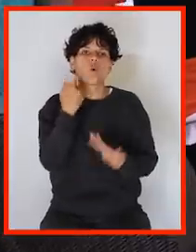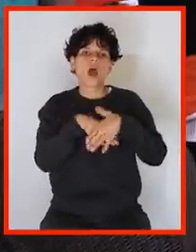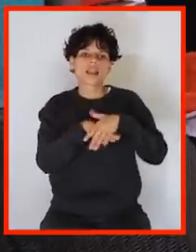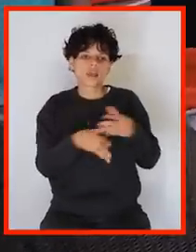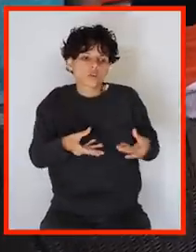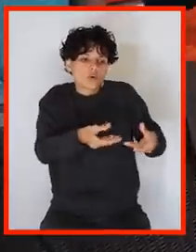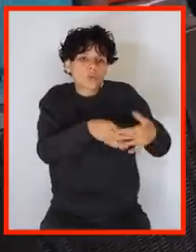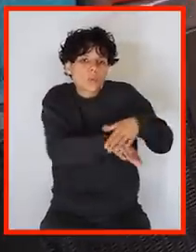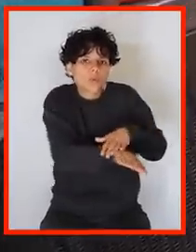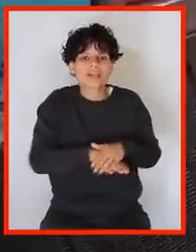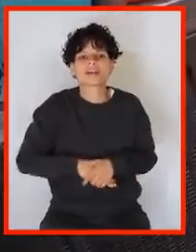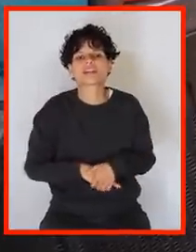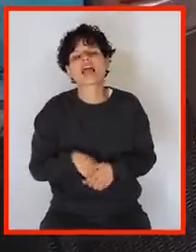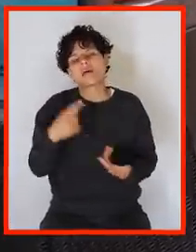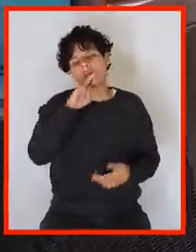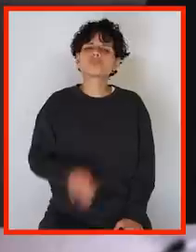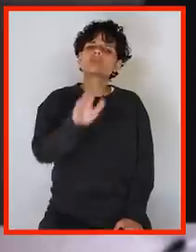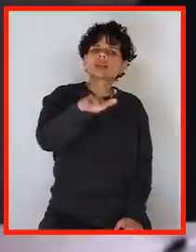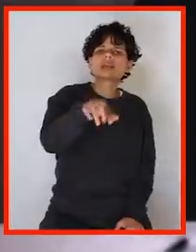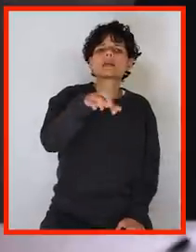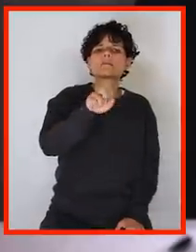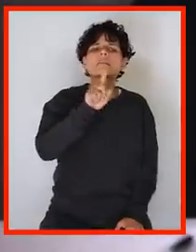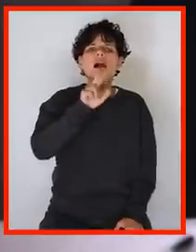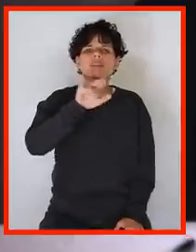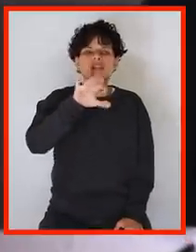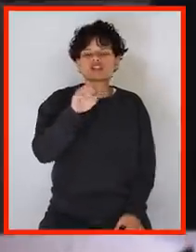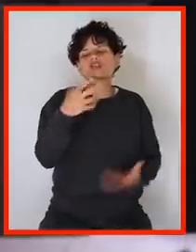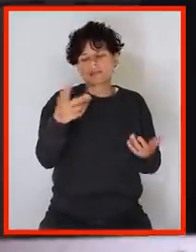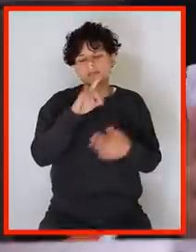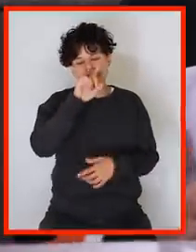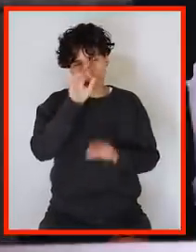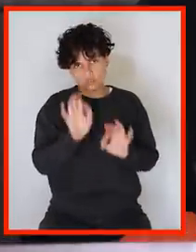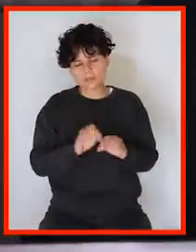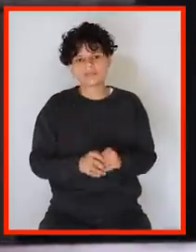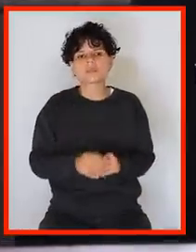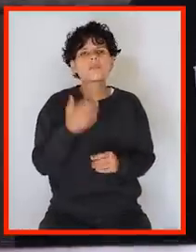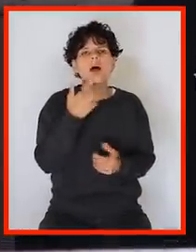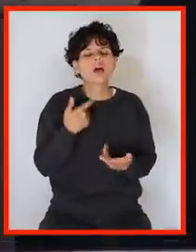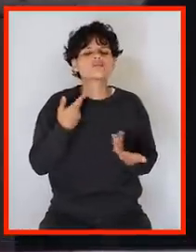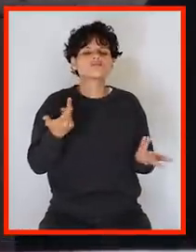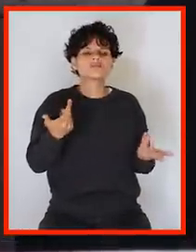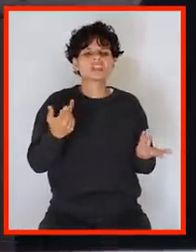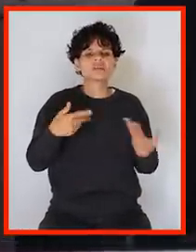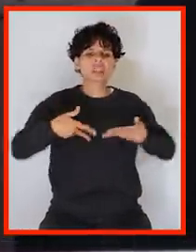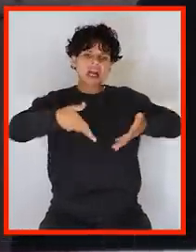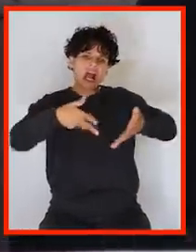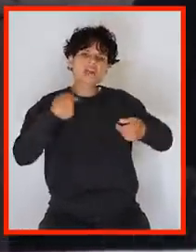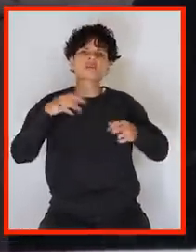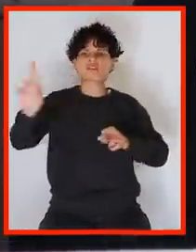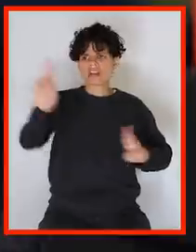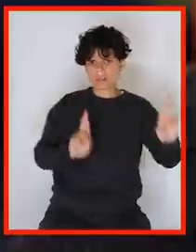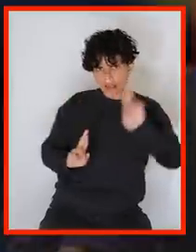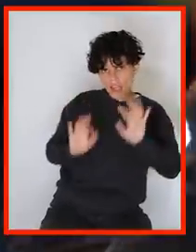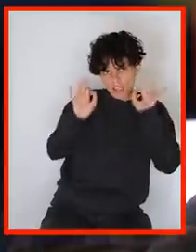que mejor guárdalo contigo. Oye, Patricio, ¿cómo es? ¿Qué hay que hacer para que te respeten ahí, weón, bueno, en la